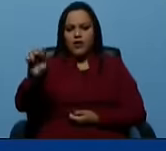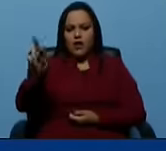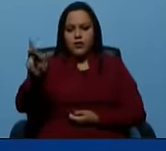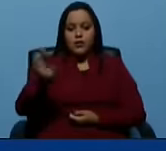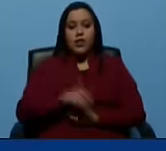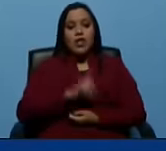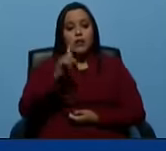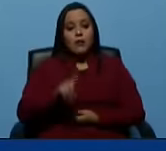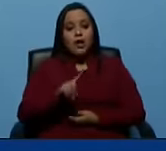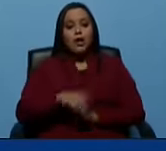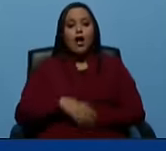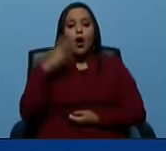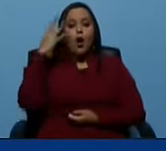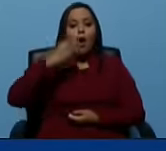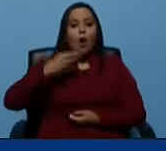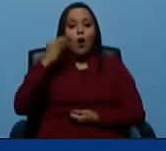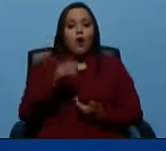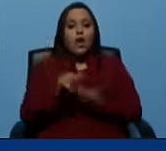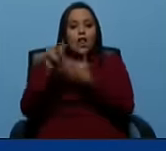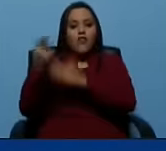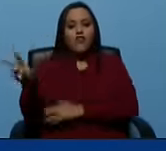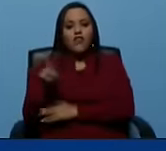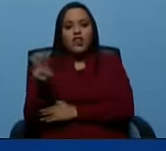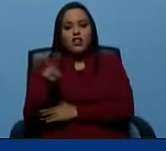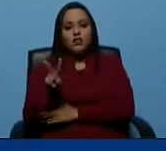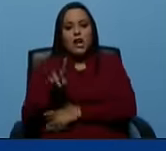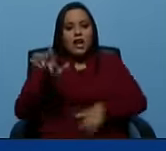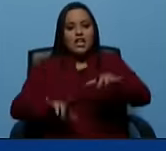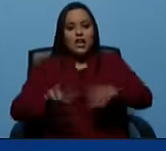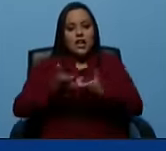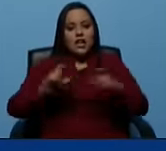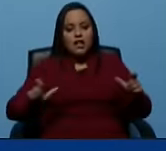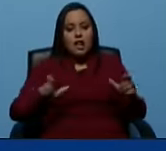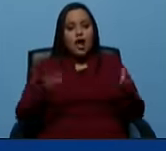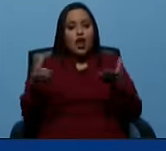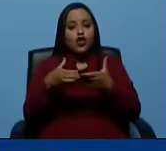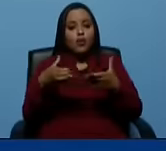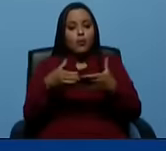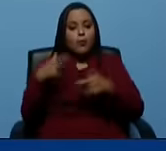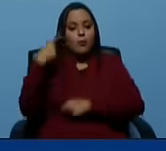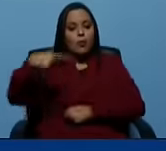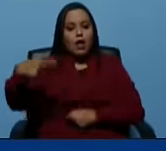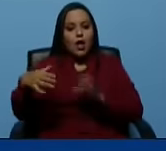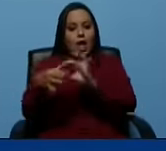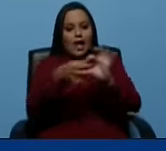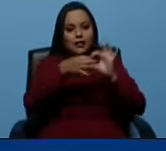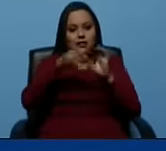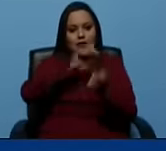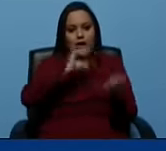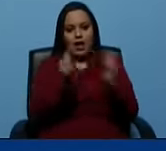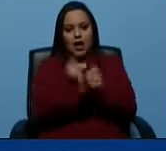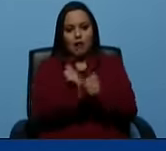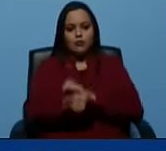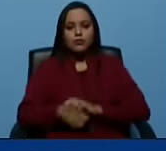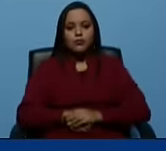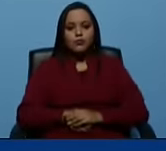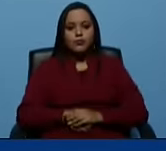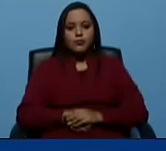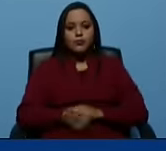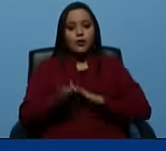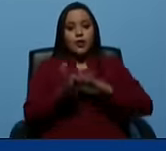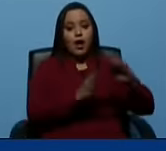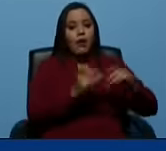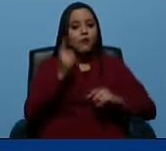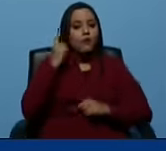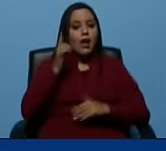Ricardo Sánchez, secretario general del Partido Alianza para el Cambio, a la